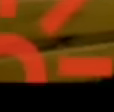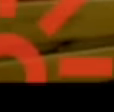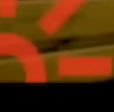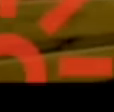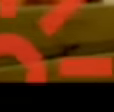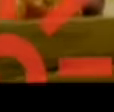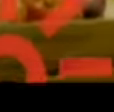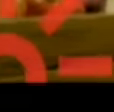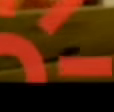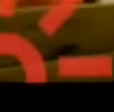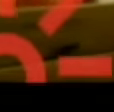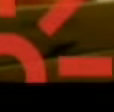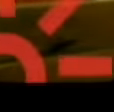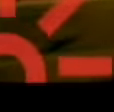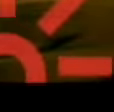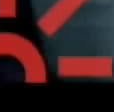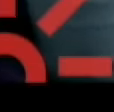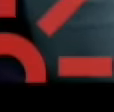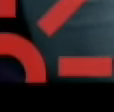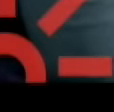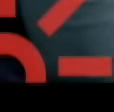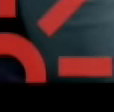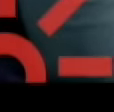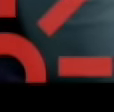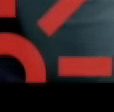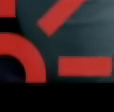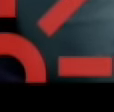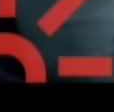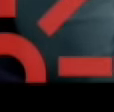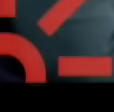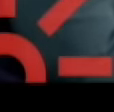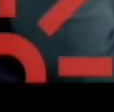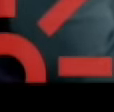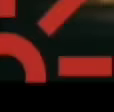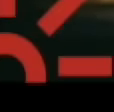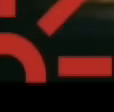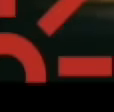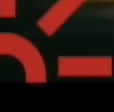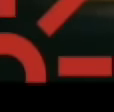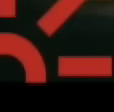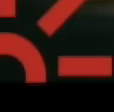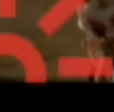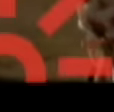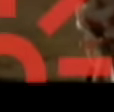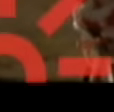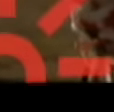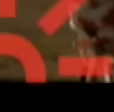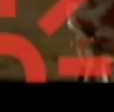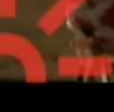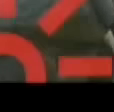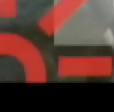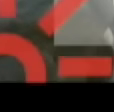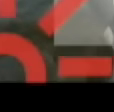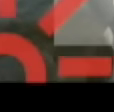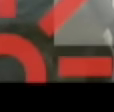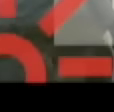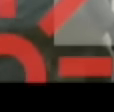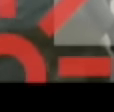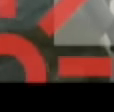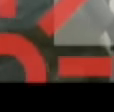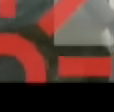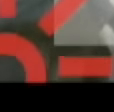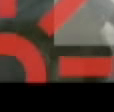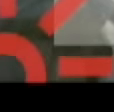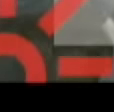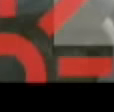tenemos facebook y whatsapp gratis y te damos más megas que ningún otro operador más claro música y claro vídeo además puedes